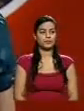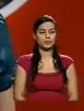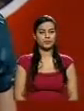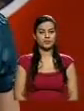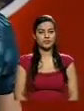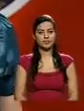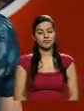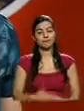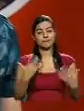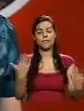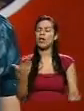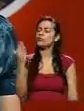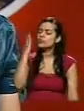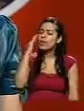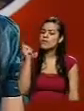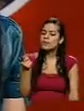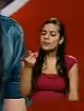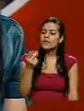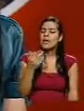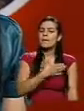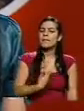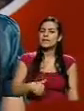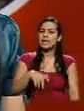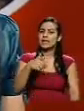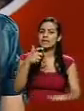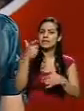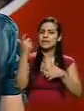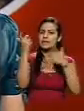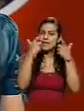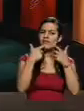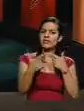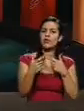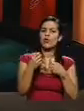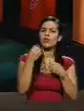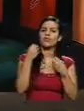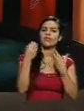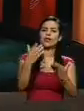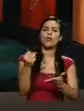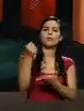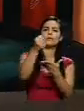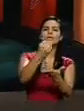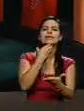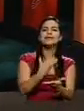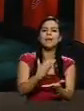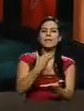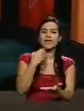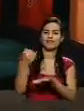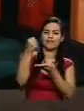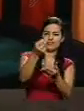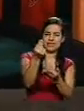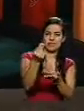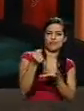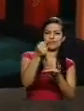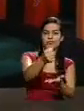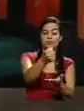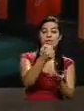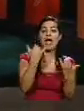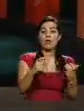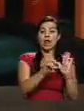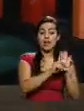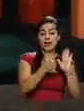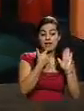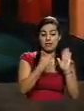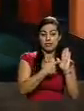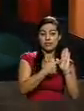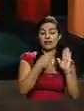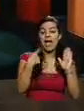situación de refugio. Bueno, tú sabes que en diciembre el presidente lanzó aquello que llamaron el bono navideño, ¿no? Ahora la ley establece cuatro